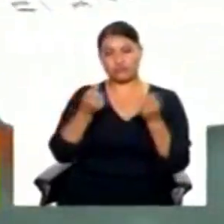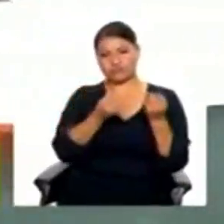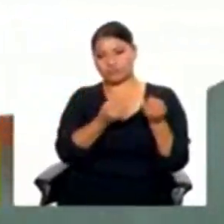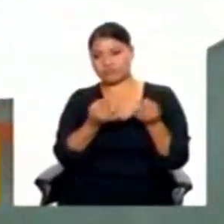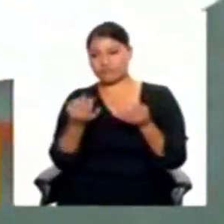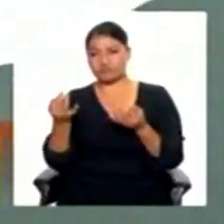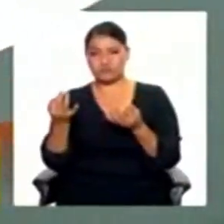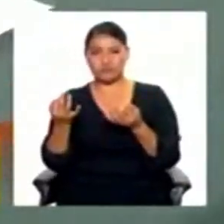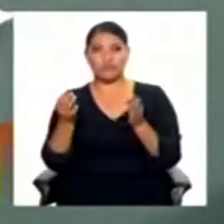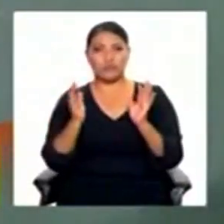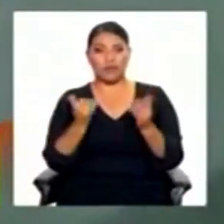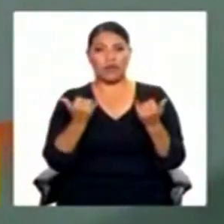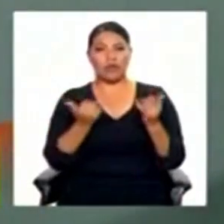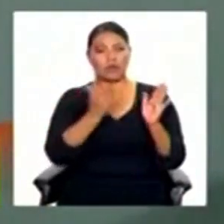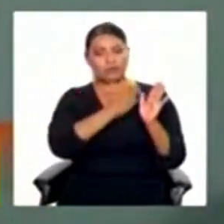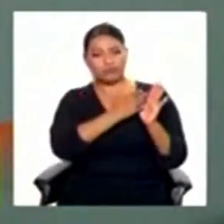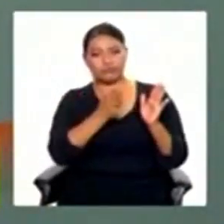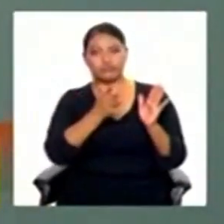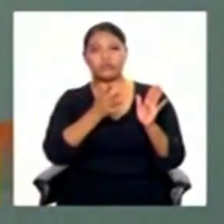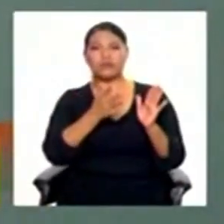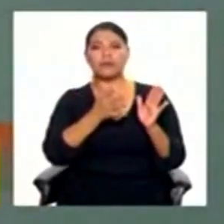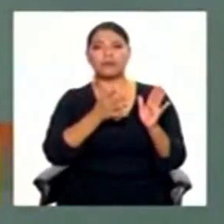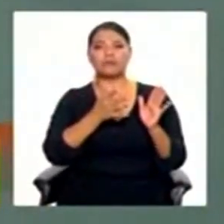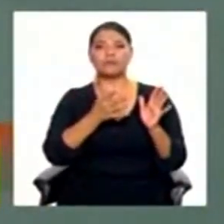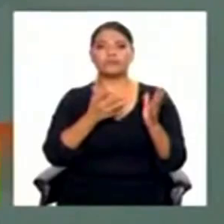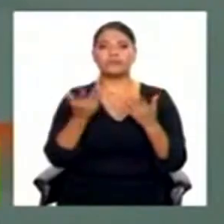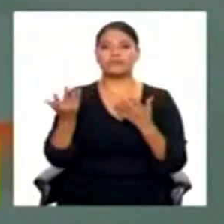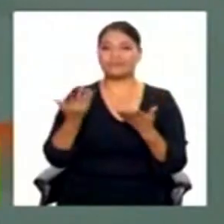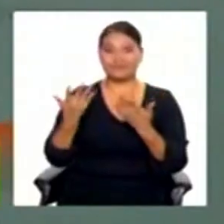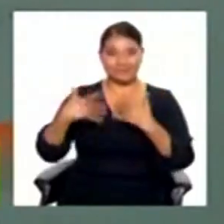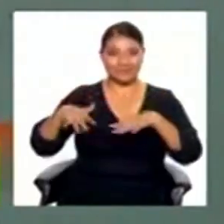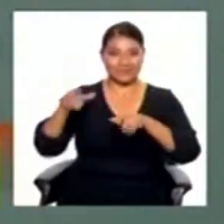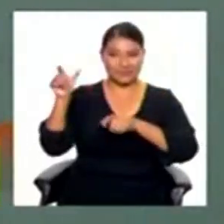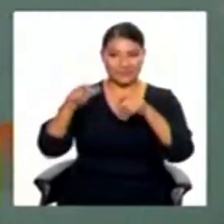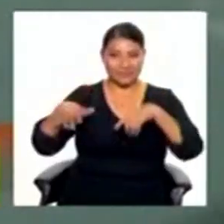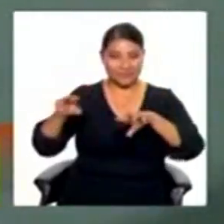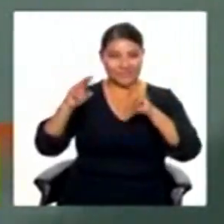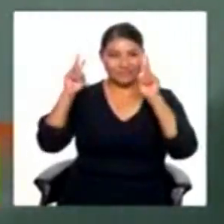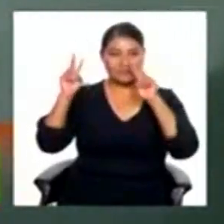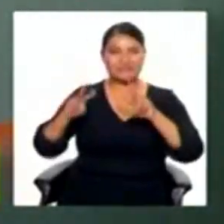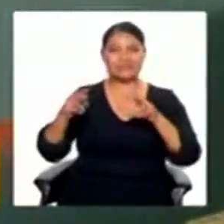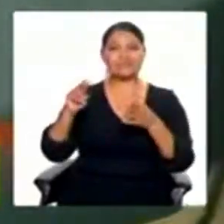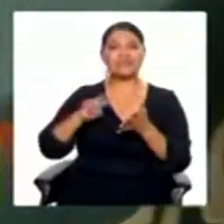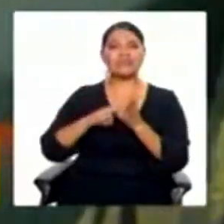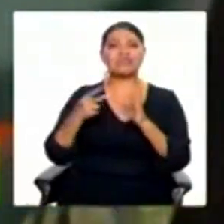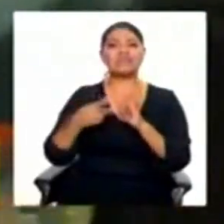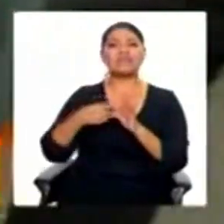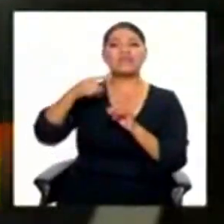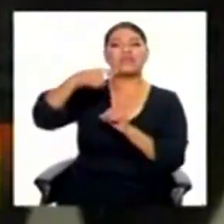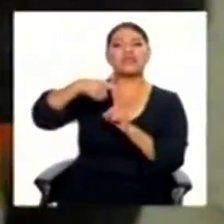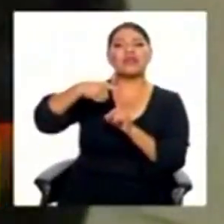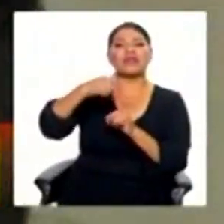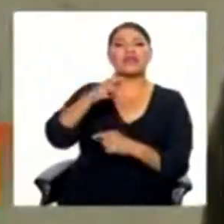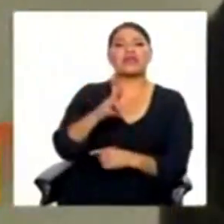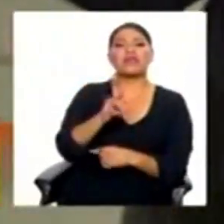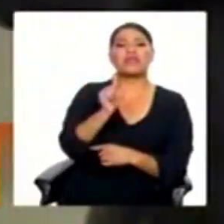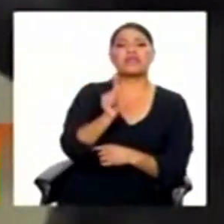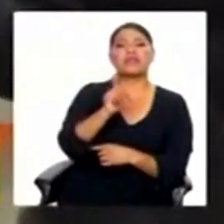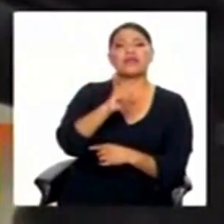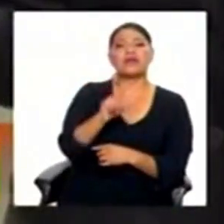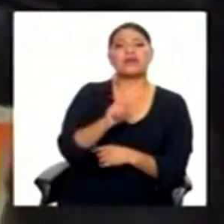es la trazabilidad. Para el común de todas las personas que estamos viendo, ¿qué significa? La trazabilidad significa de